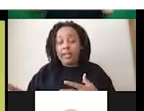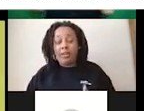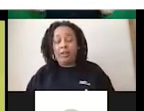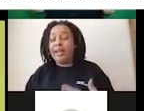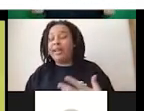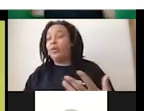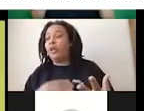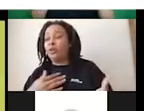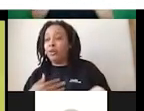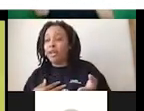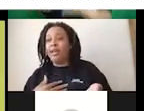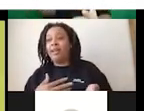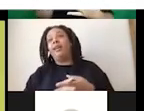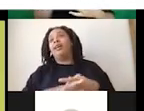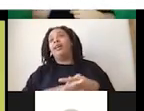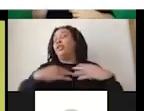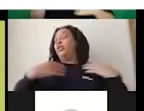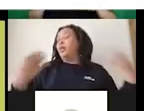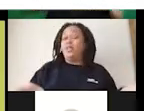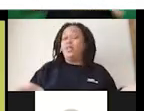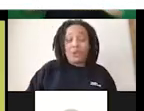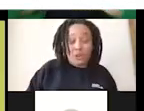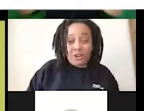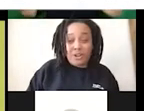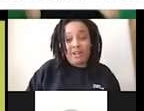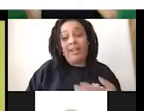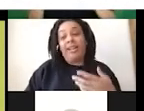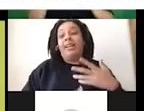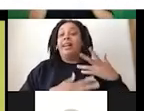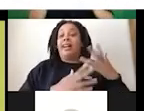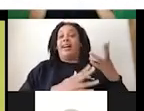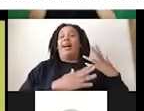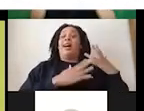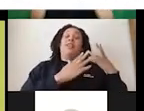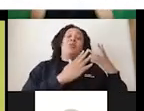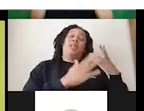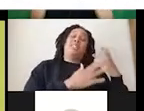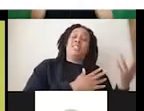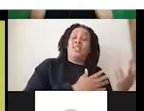o otras respuestas pueden pueden